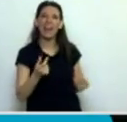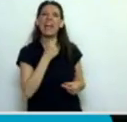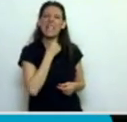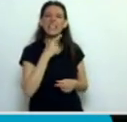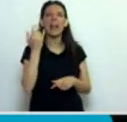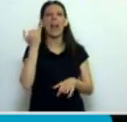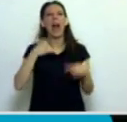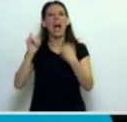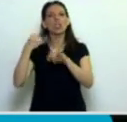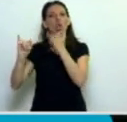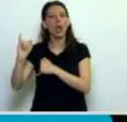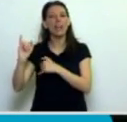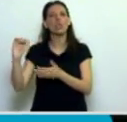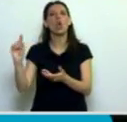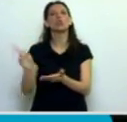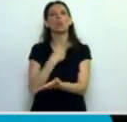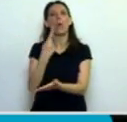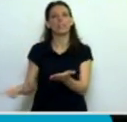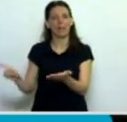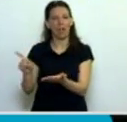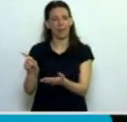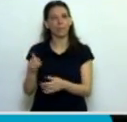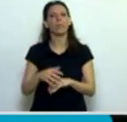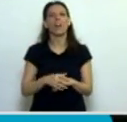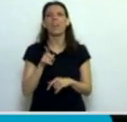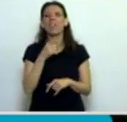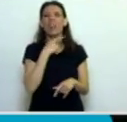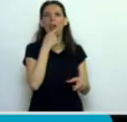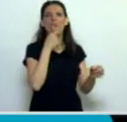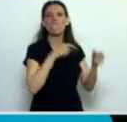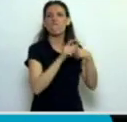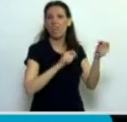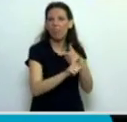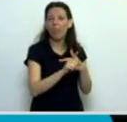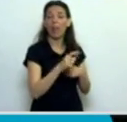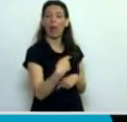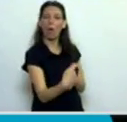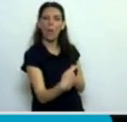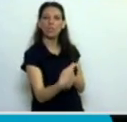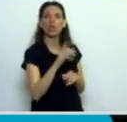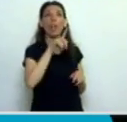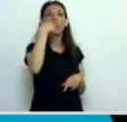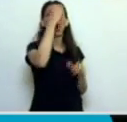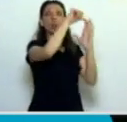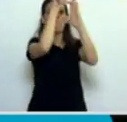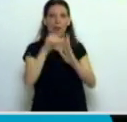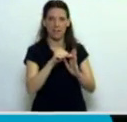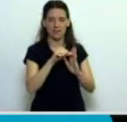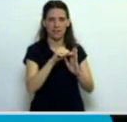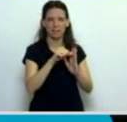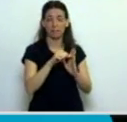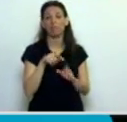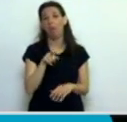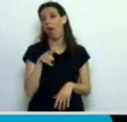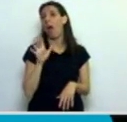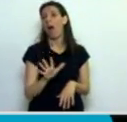las acciones de los fondos de jubilación y pensión y vendérselo a fondos de jubilación internacionales. De eso